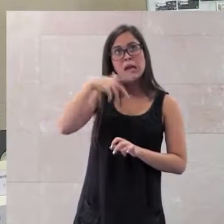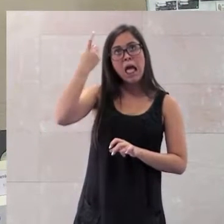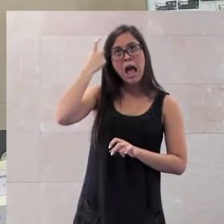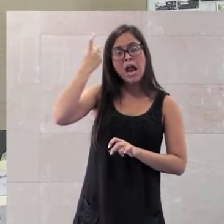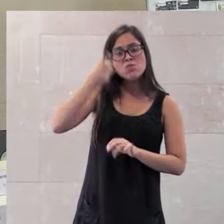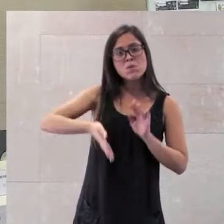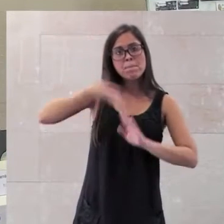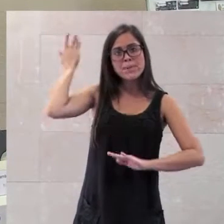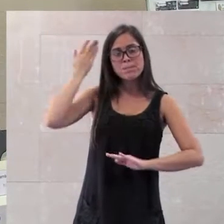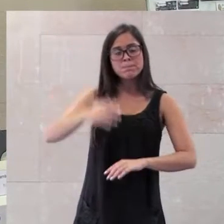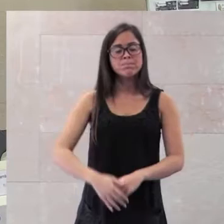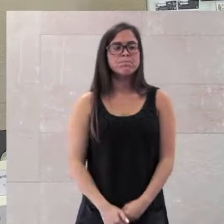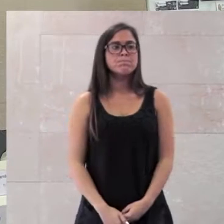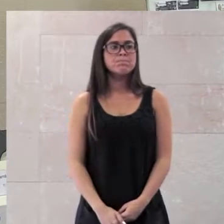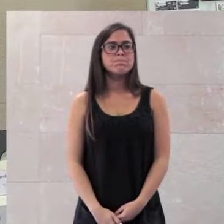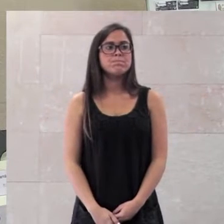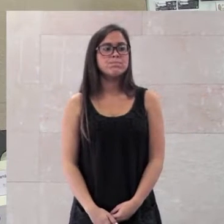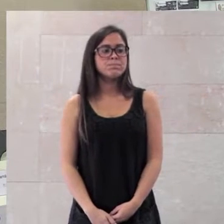alumnas.